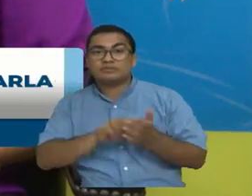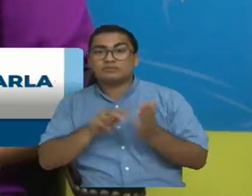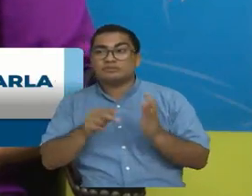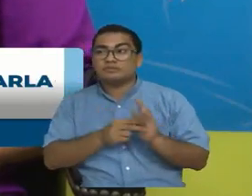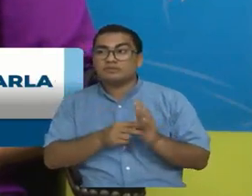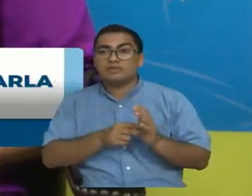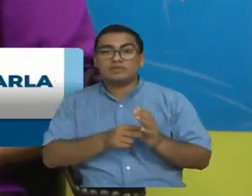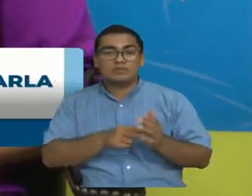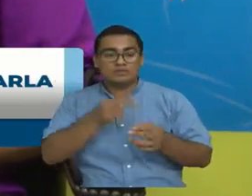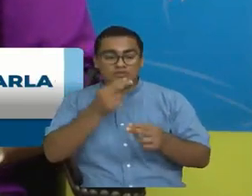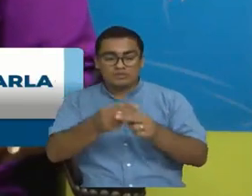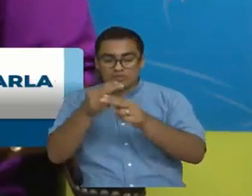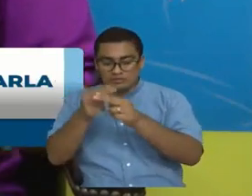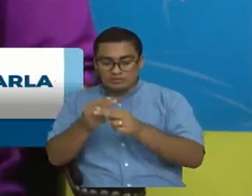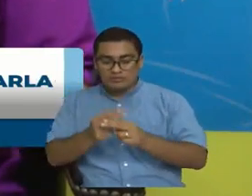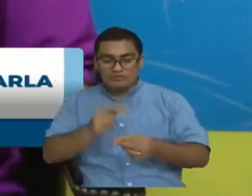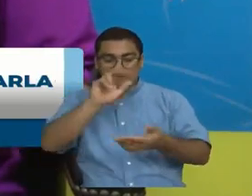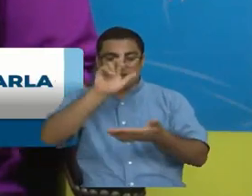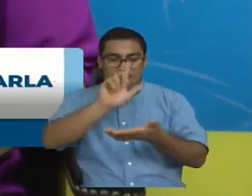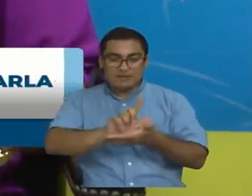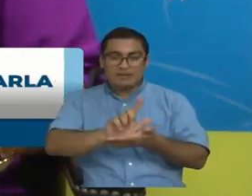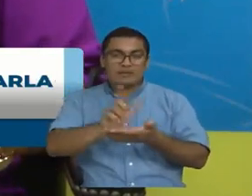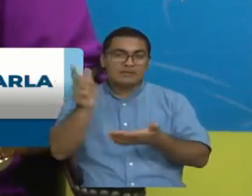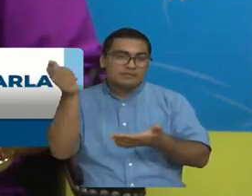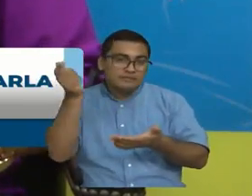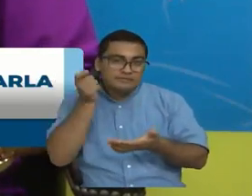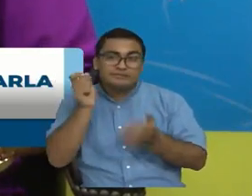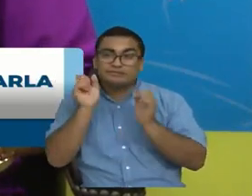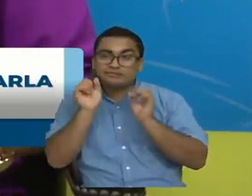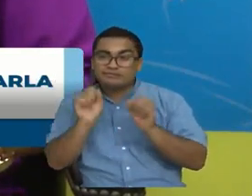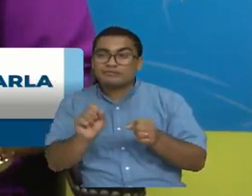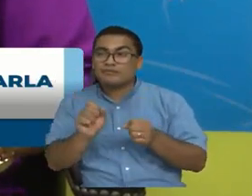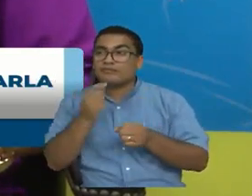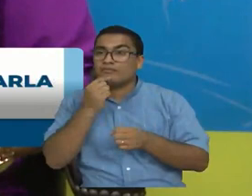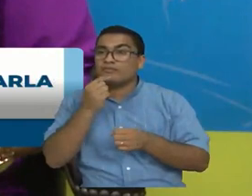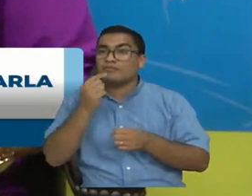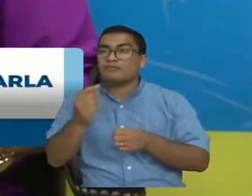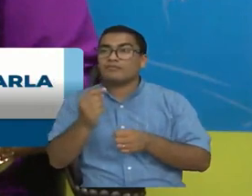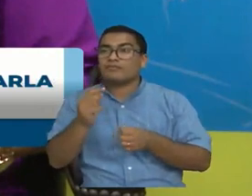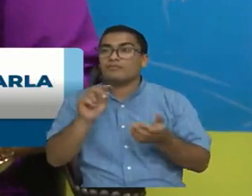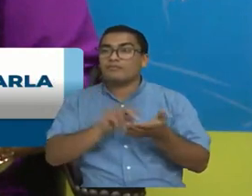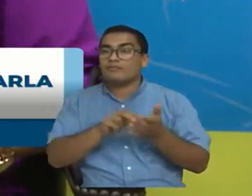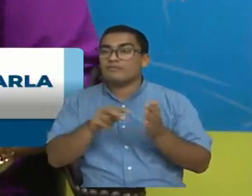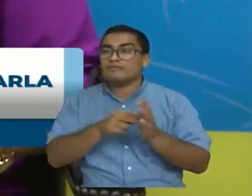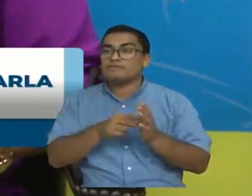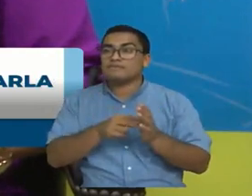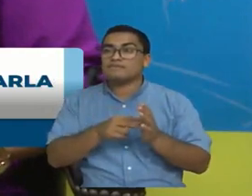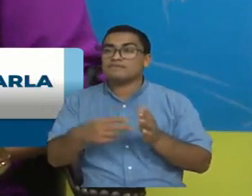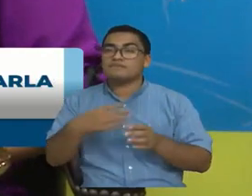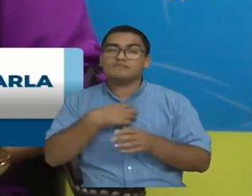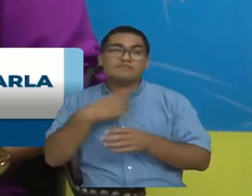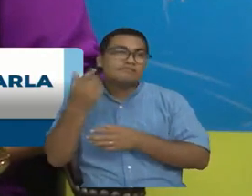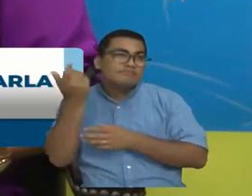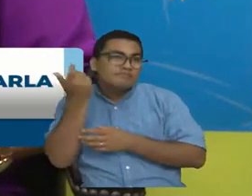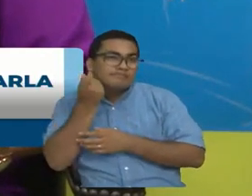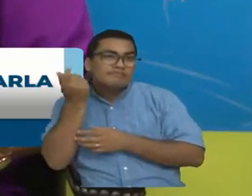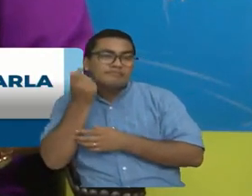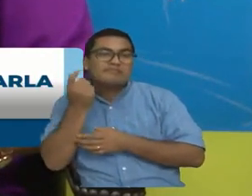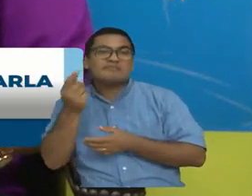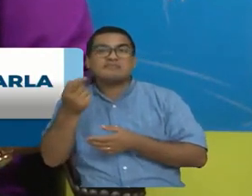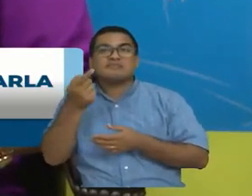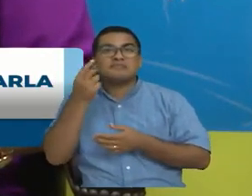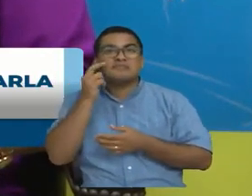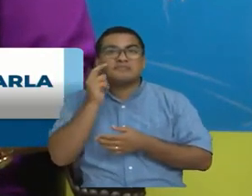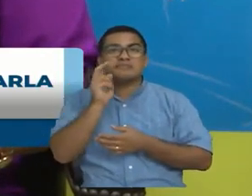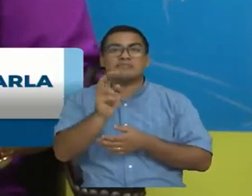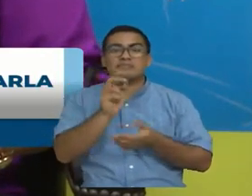letra, ¿verdad?, y cada sonido, para que el niño pueda plasmar a través de su conexión, ¿verdad?, del estímulo auditivo, visual